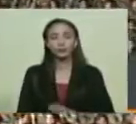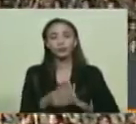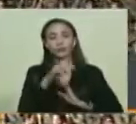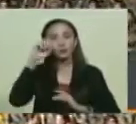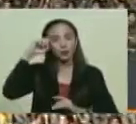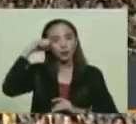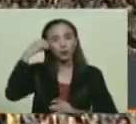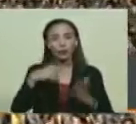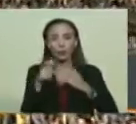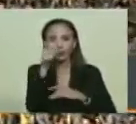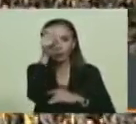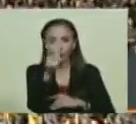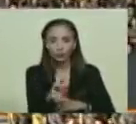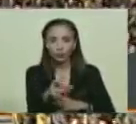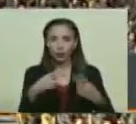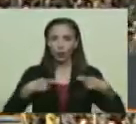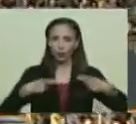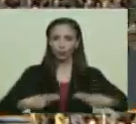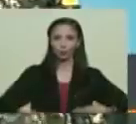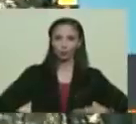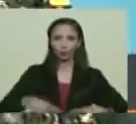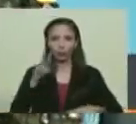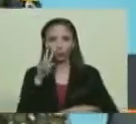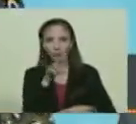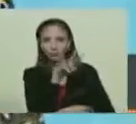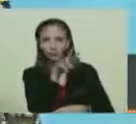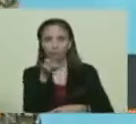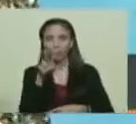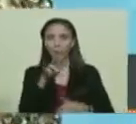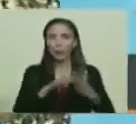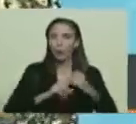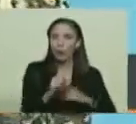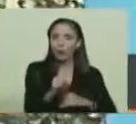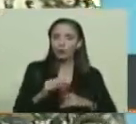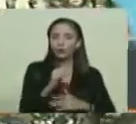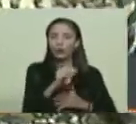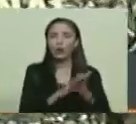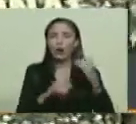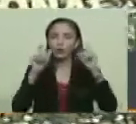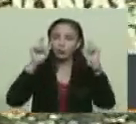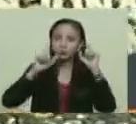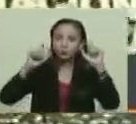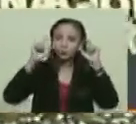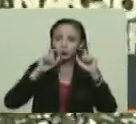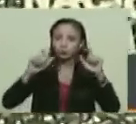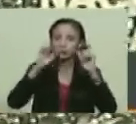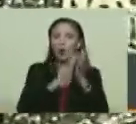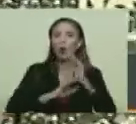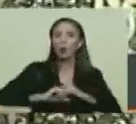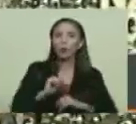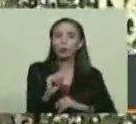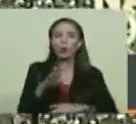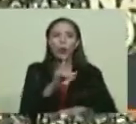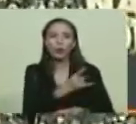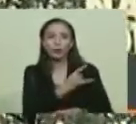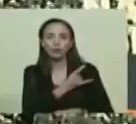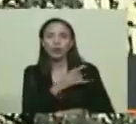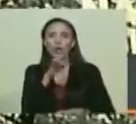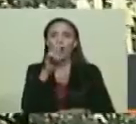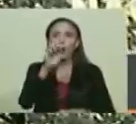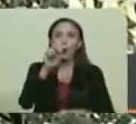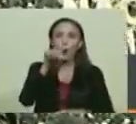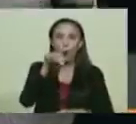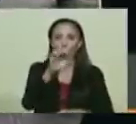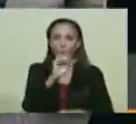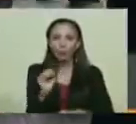Recordemos que los uniformados de la PNB son formados en la Universidad Nacional Experimental de la Seguridad, UNES, con el objetivo de erradicar